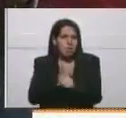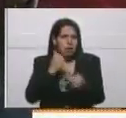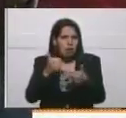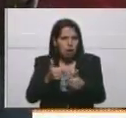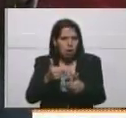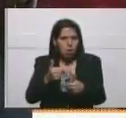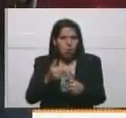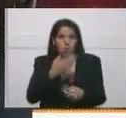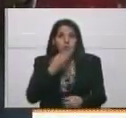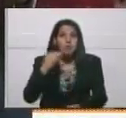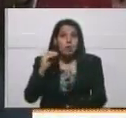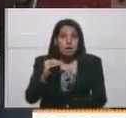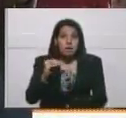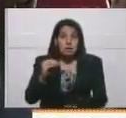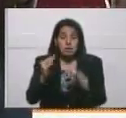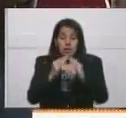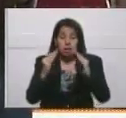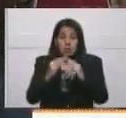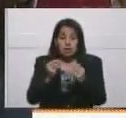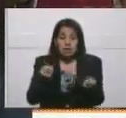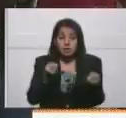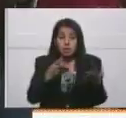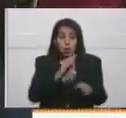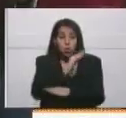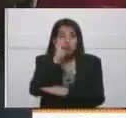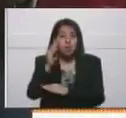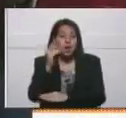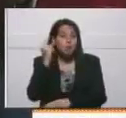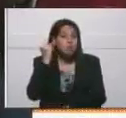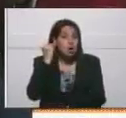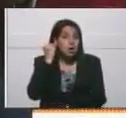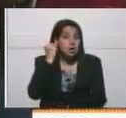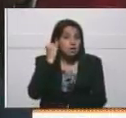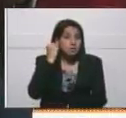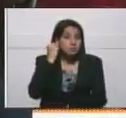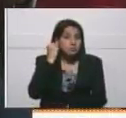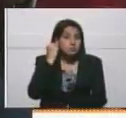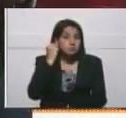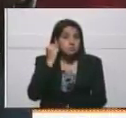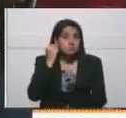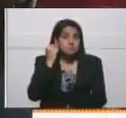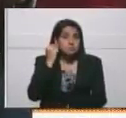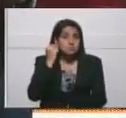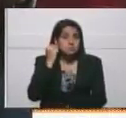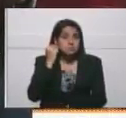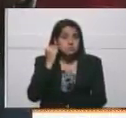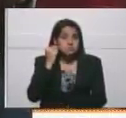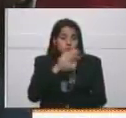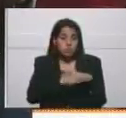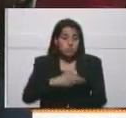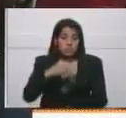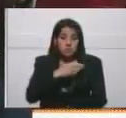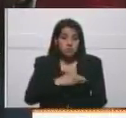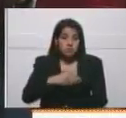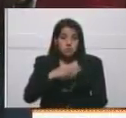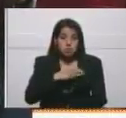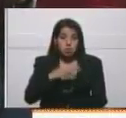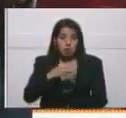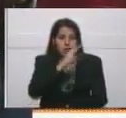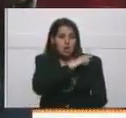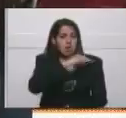plan Hogares de la Patria para proteger a las mujeres, Hogares de la Patria, proteger a las jefas de